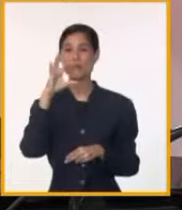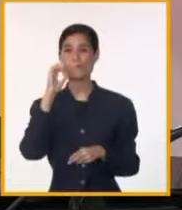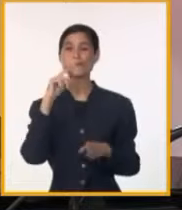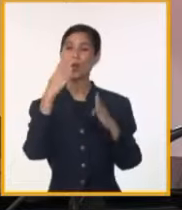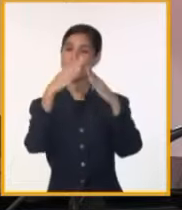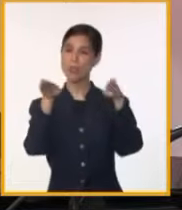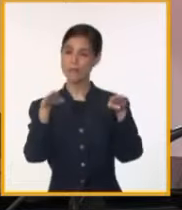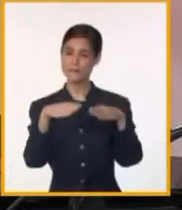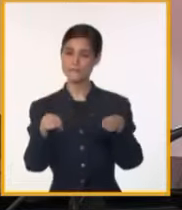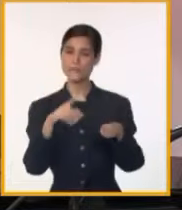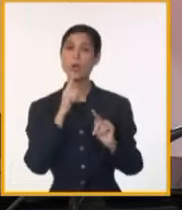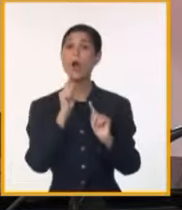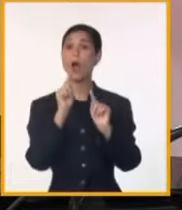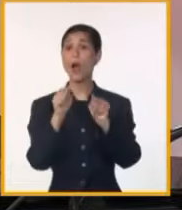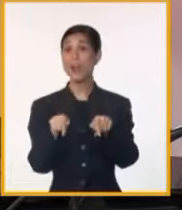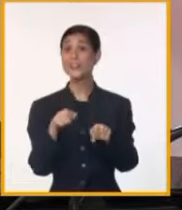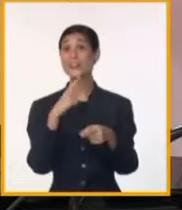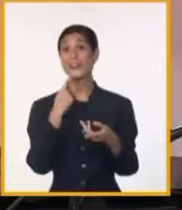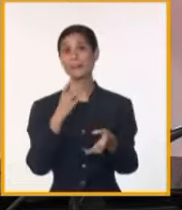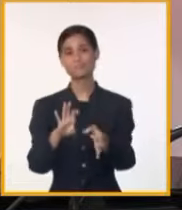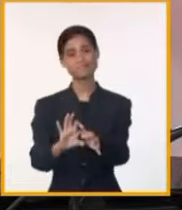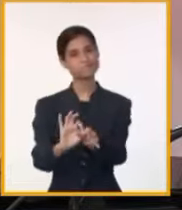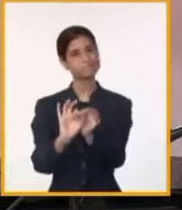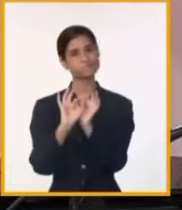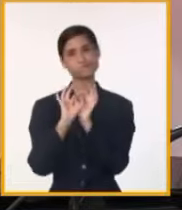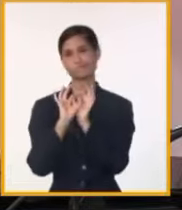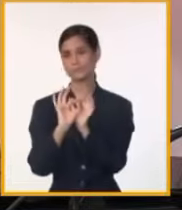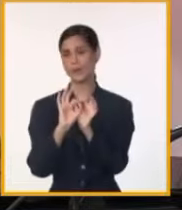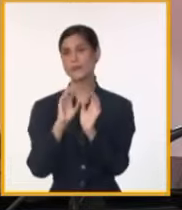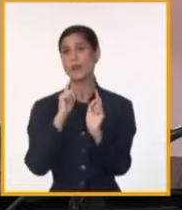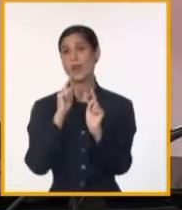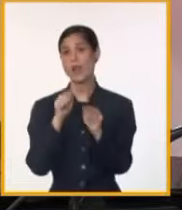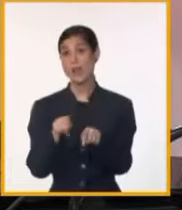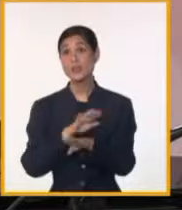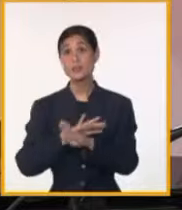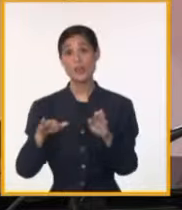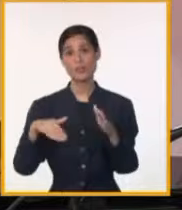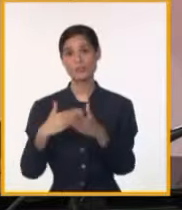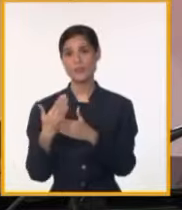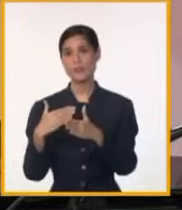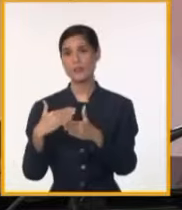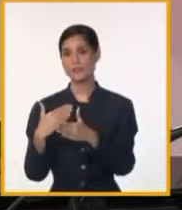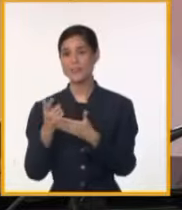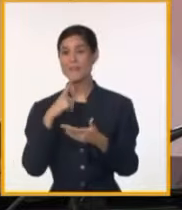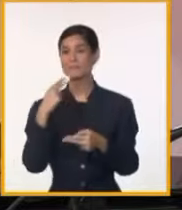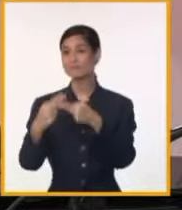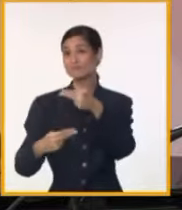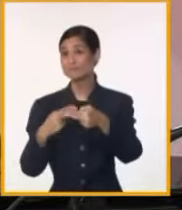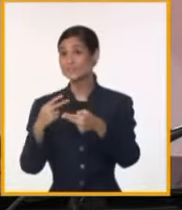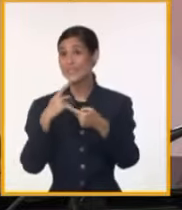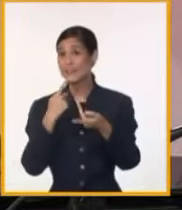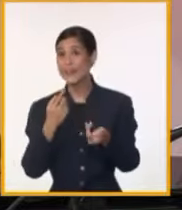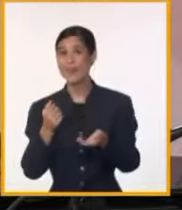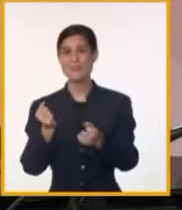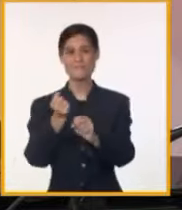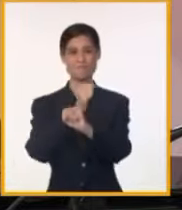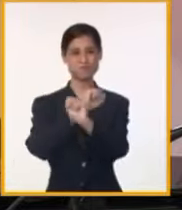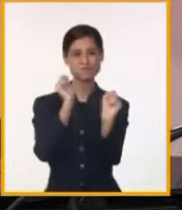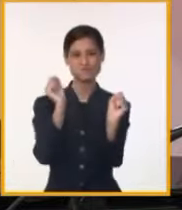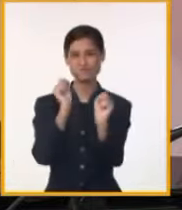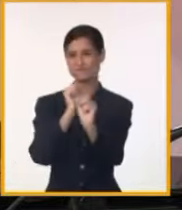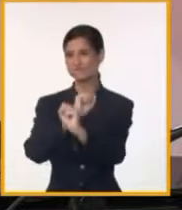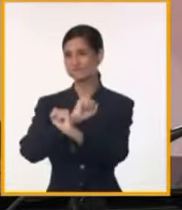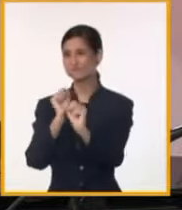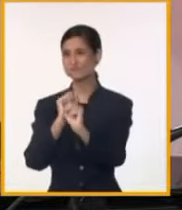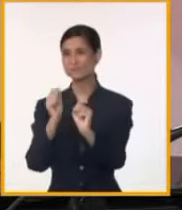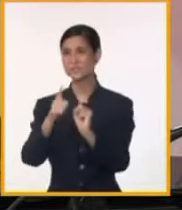está siendo duramente hostigado en los últimos días con bombardeos intensos y con esta